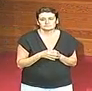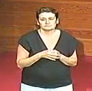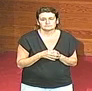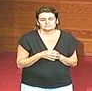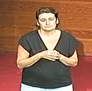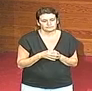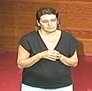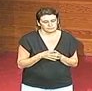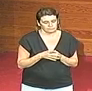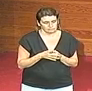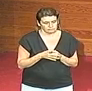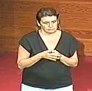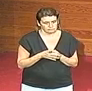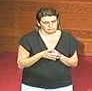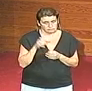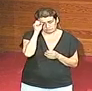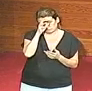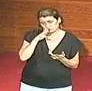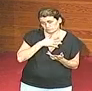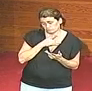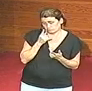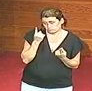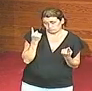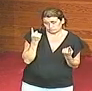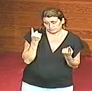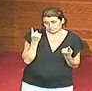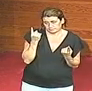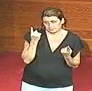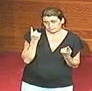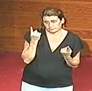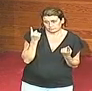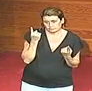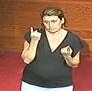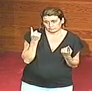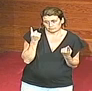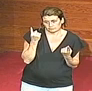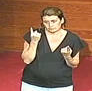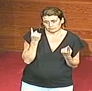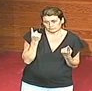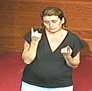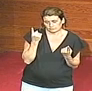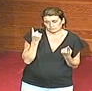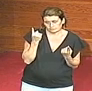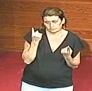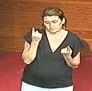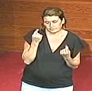También creo que una de las cosas que ha podido